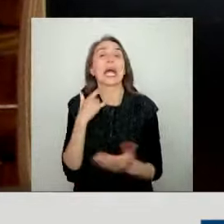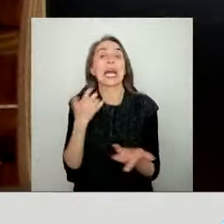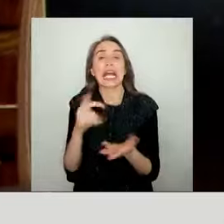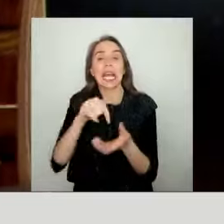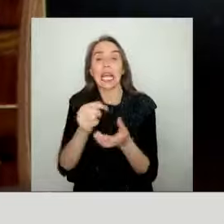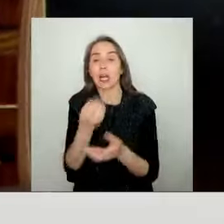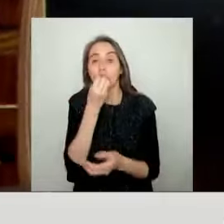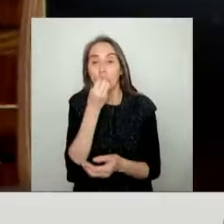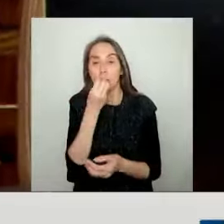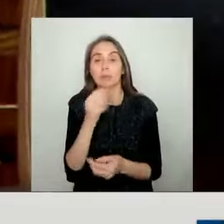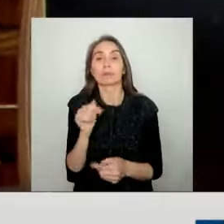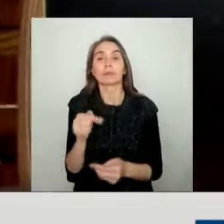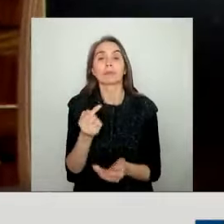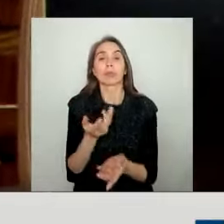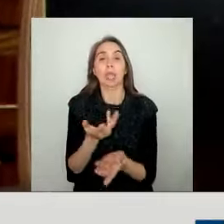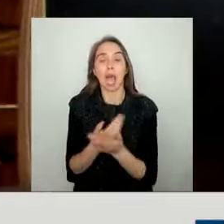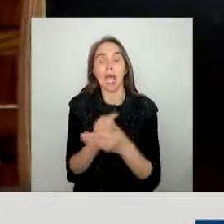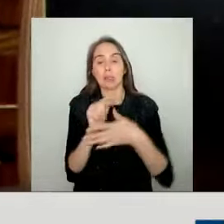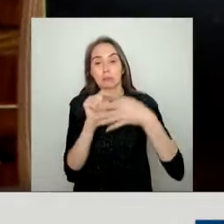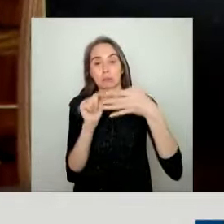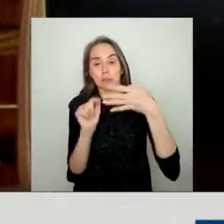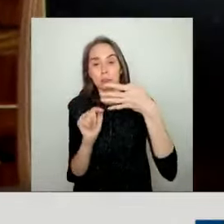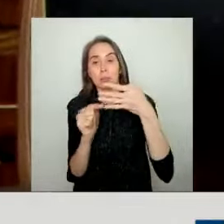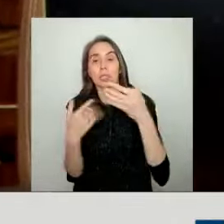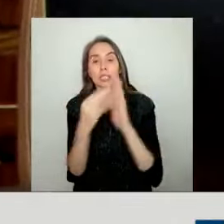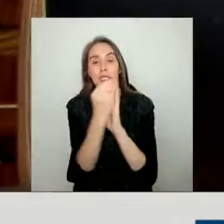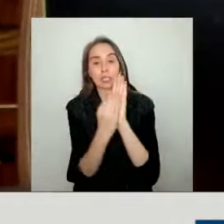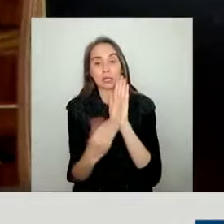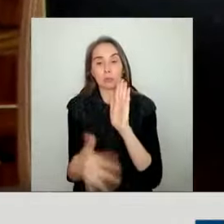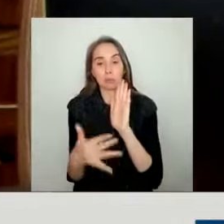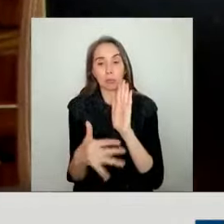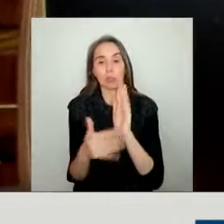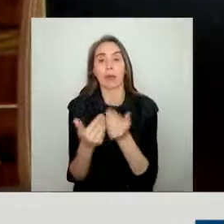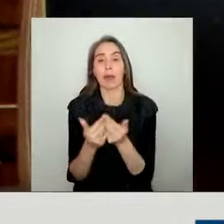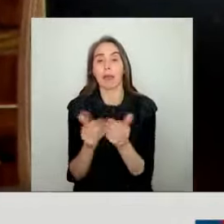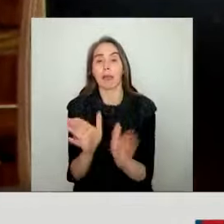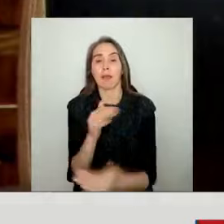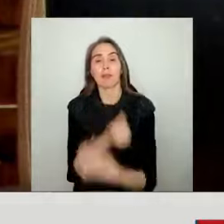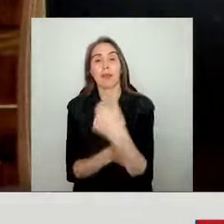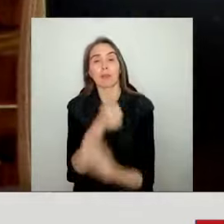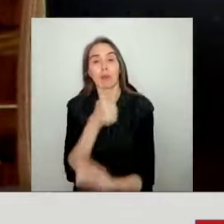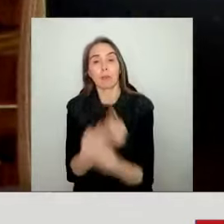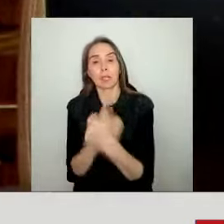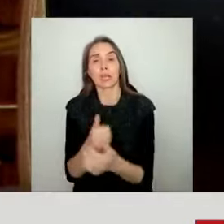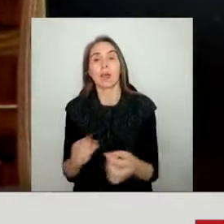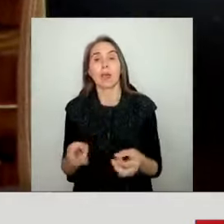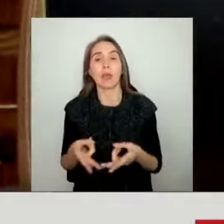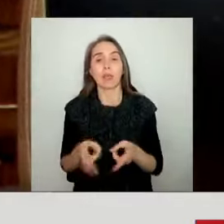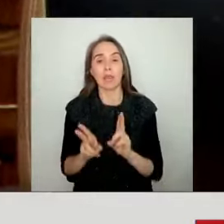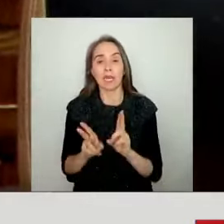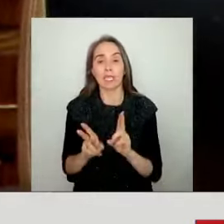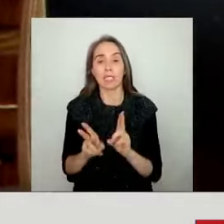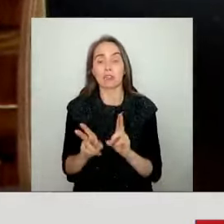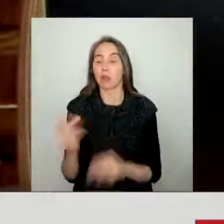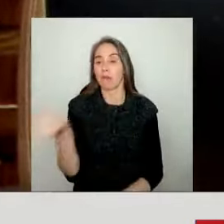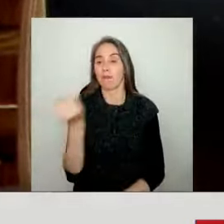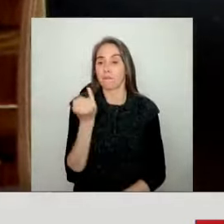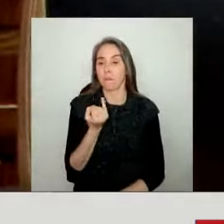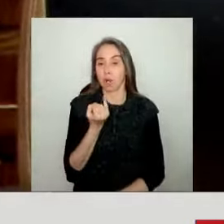aquí hay elementos importantes fundamentales como son la libre competencia y el derecho a la información eso genera una